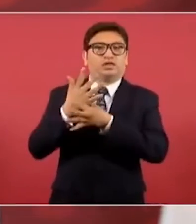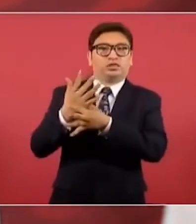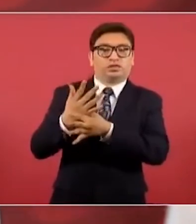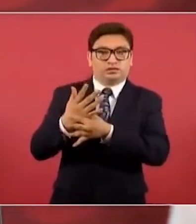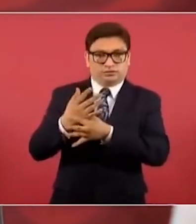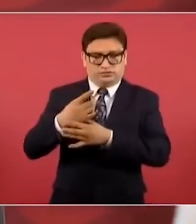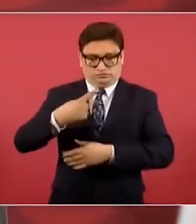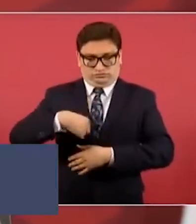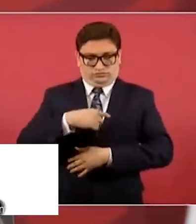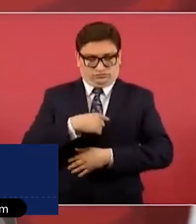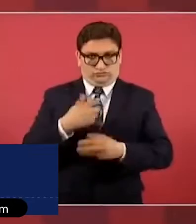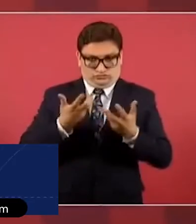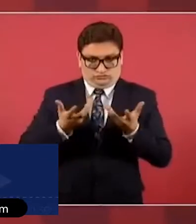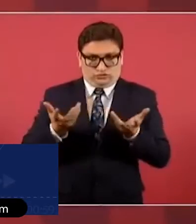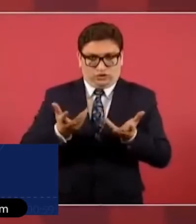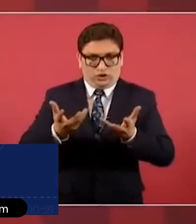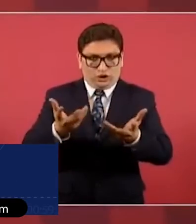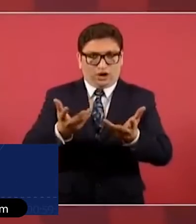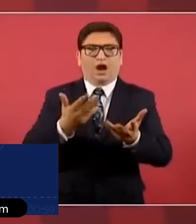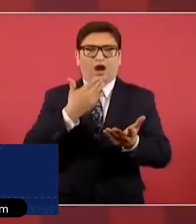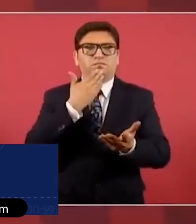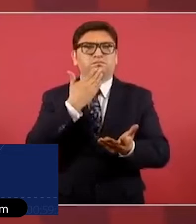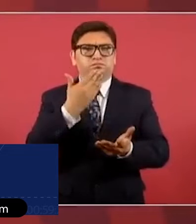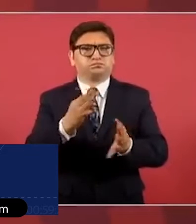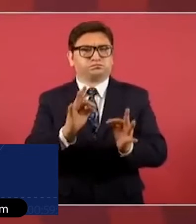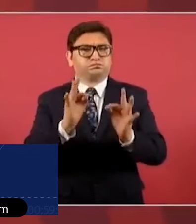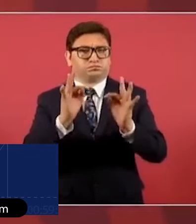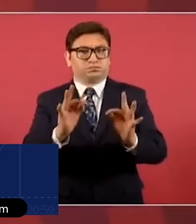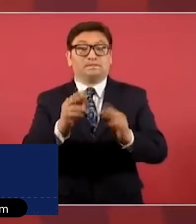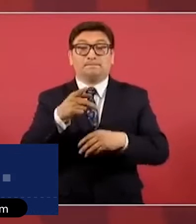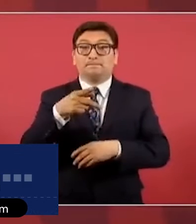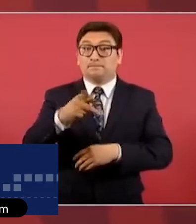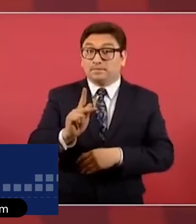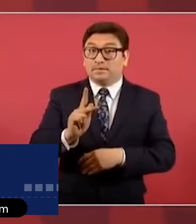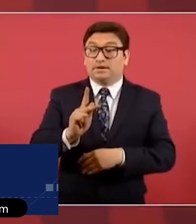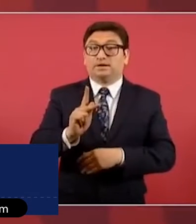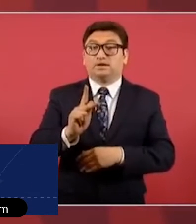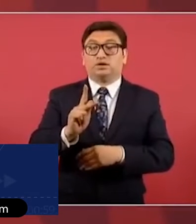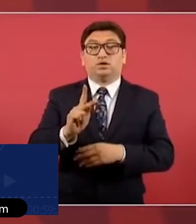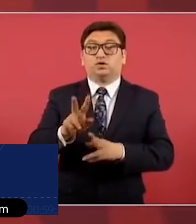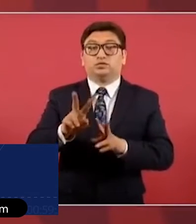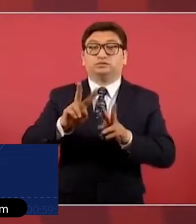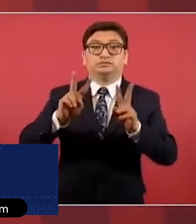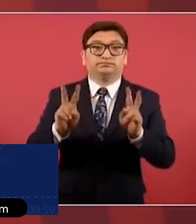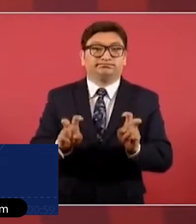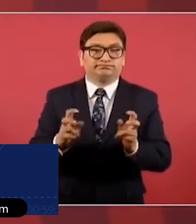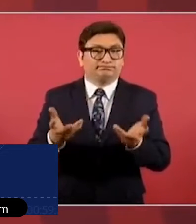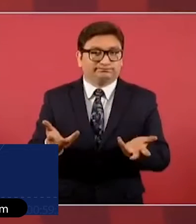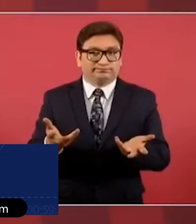que se está haciendo es lo correcto pero que es un asunto